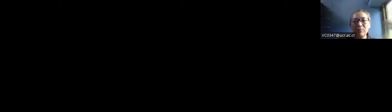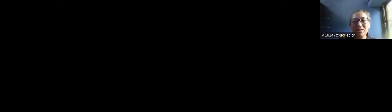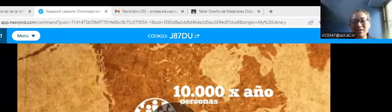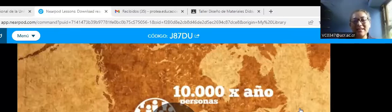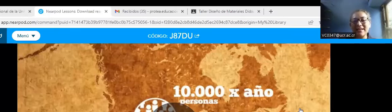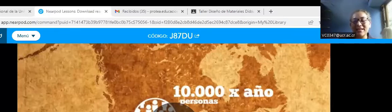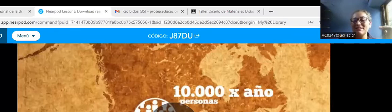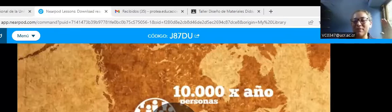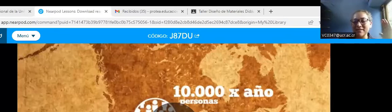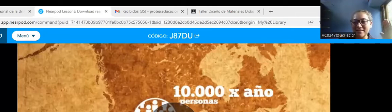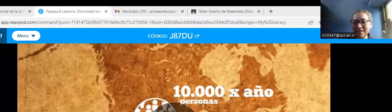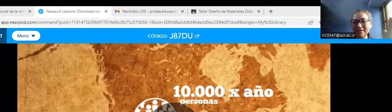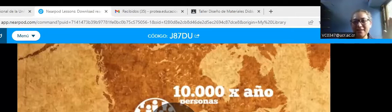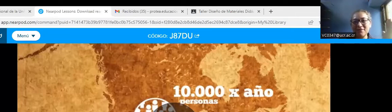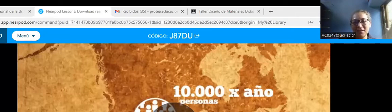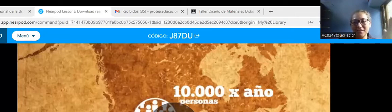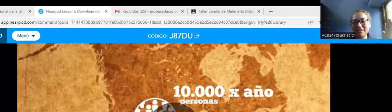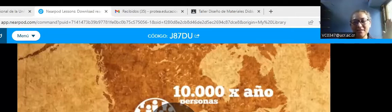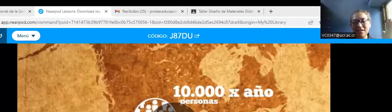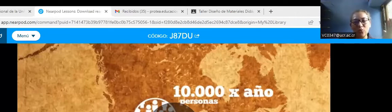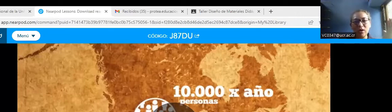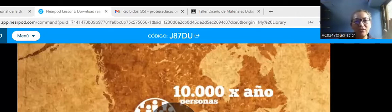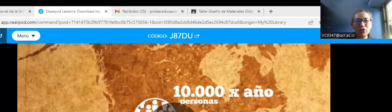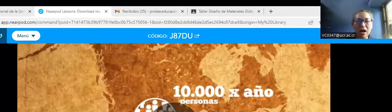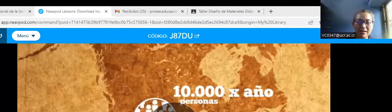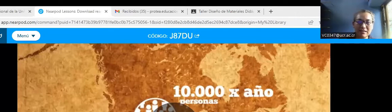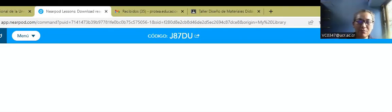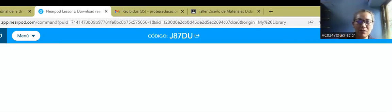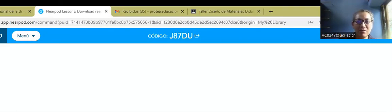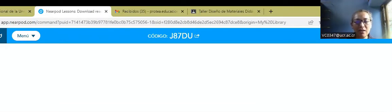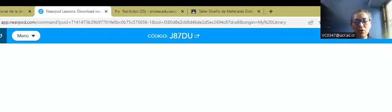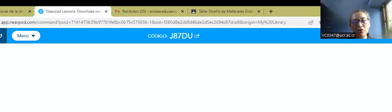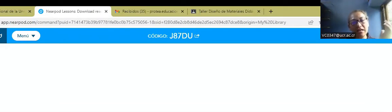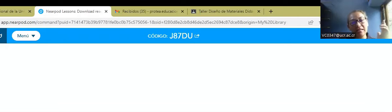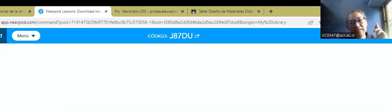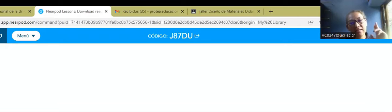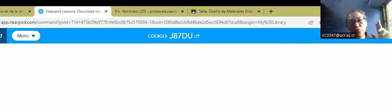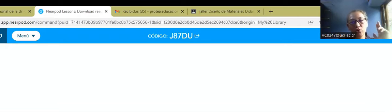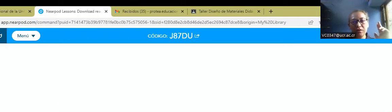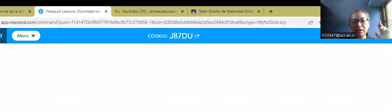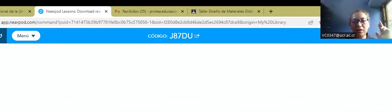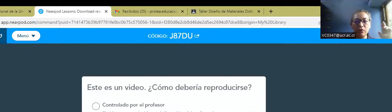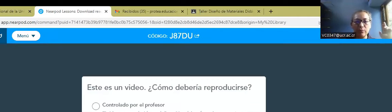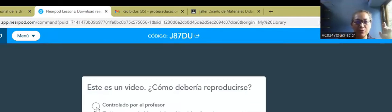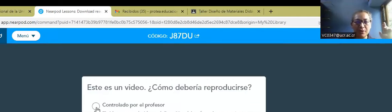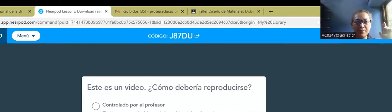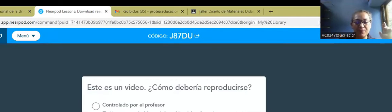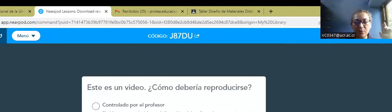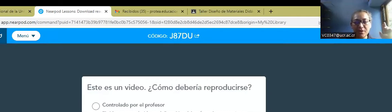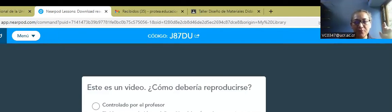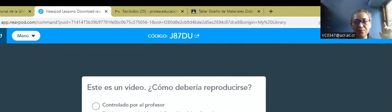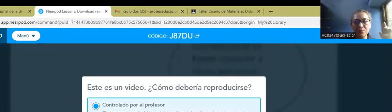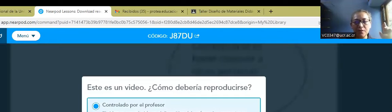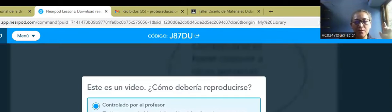y vamos a ver bastantes diferencias en cuanto a este primer video y a este segundo video que vamos a ver,